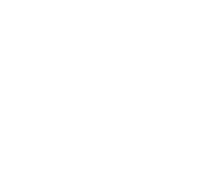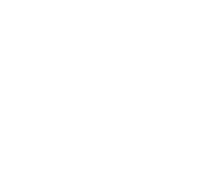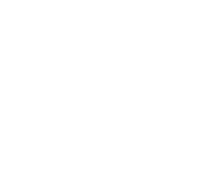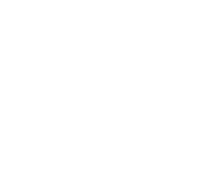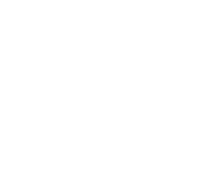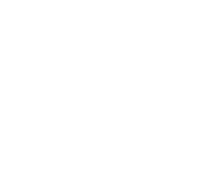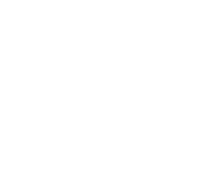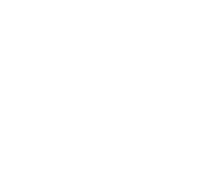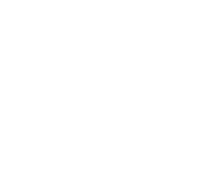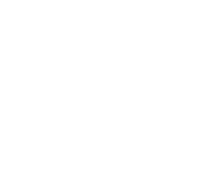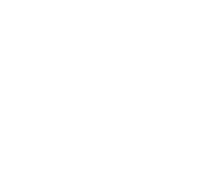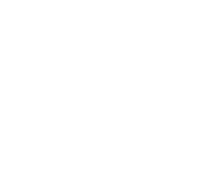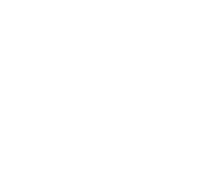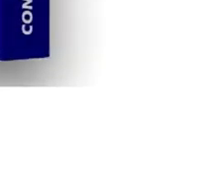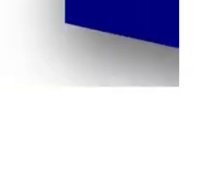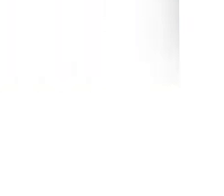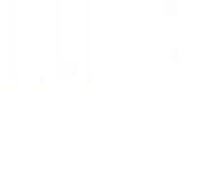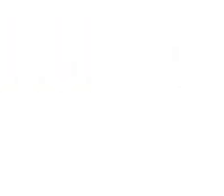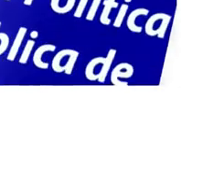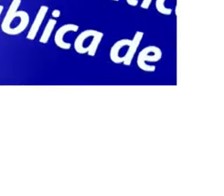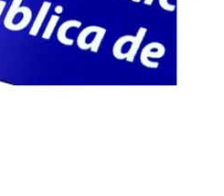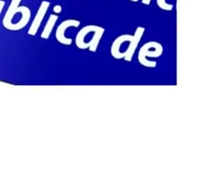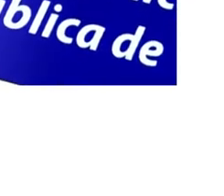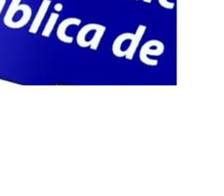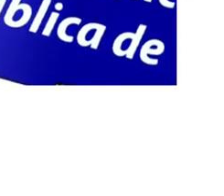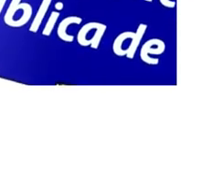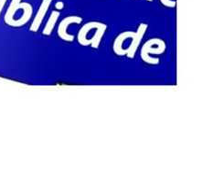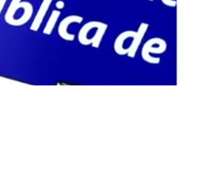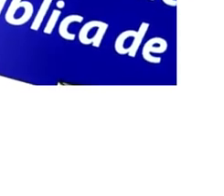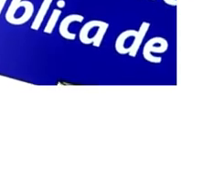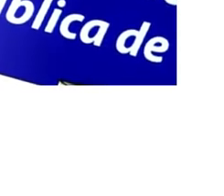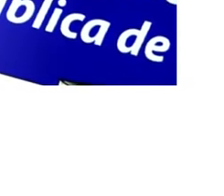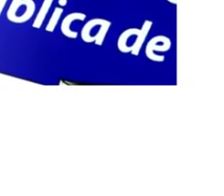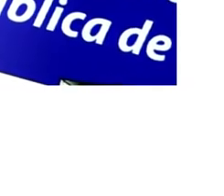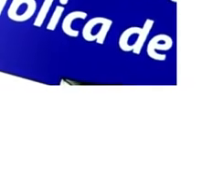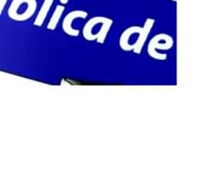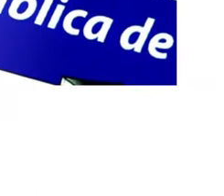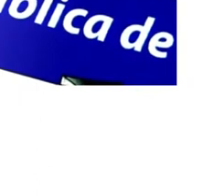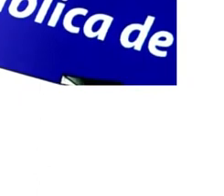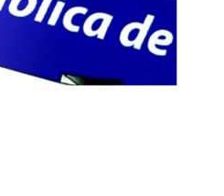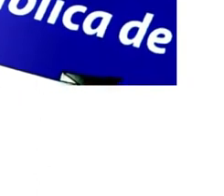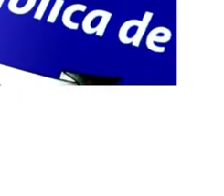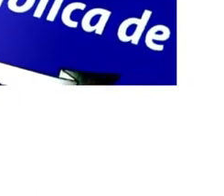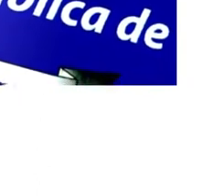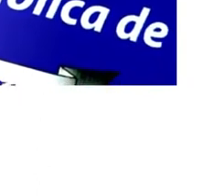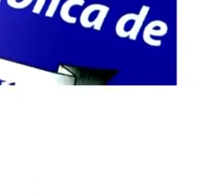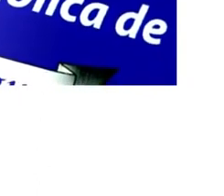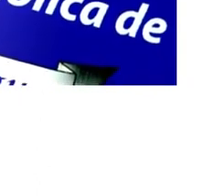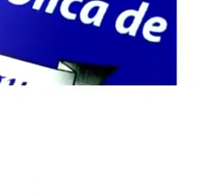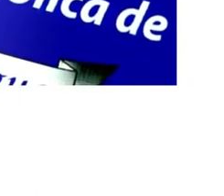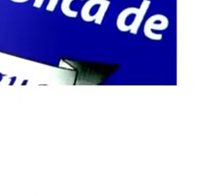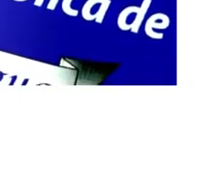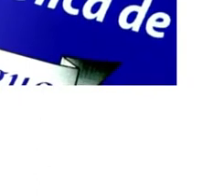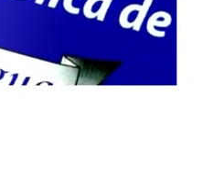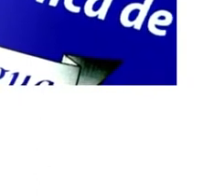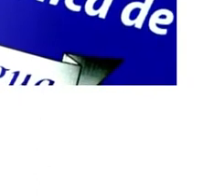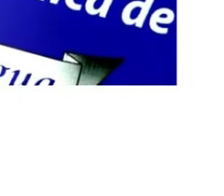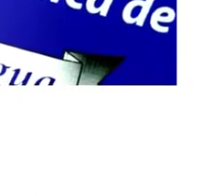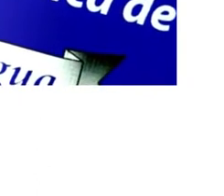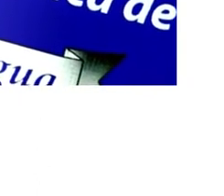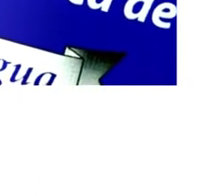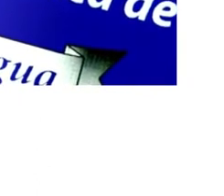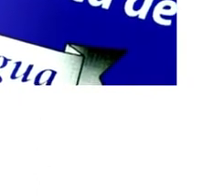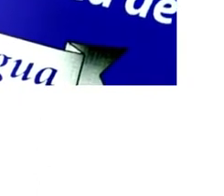Públicas. Reforma Agraria. Artículo 107. La reforma agraria eliminará